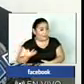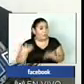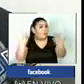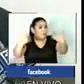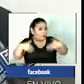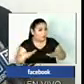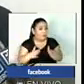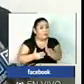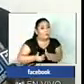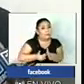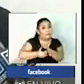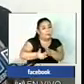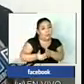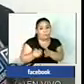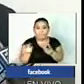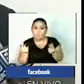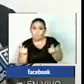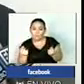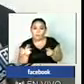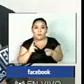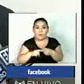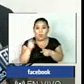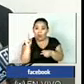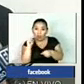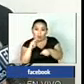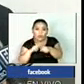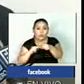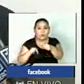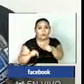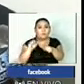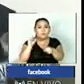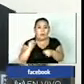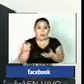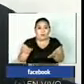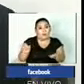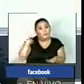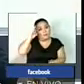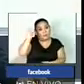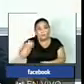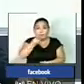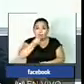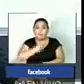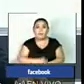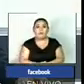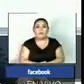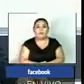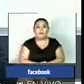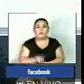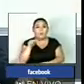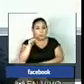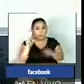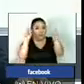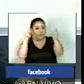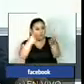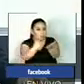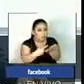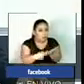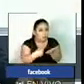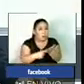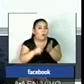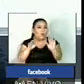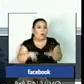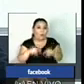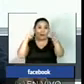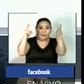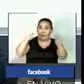circular y a generar, insisto, el dólar que nos puede llegar el pan a la mesa. Este es un tema que está en desarrollo del plan de retorno para